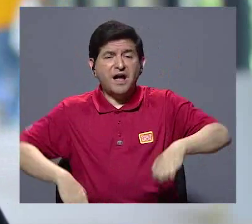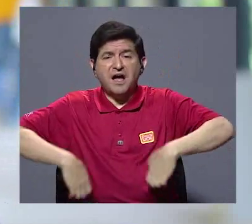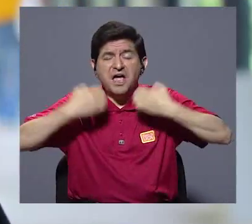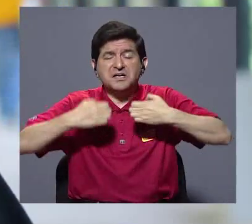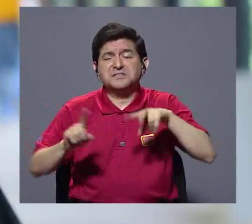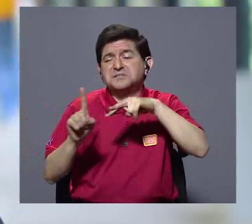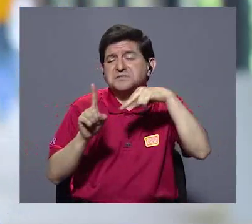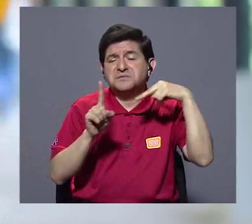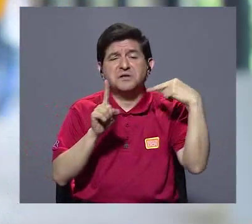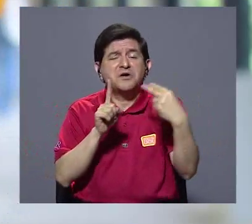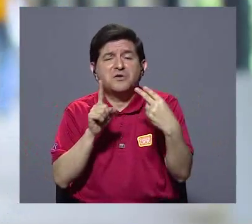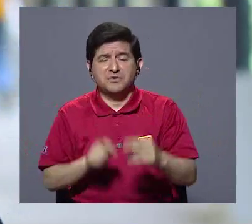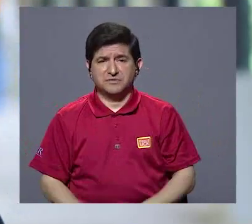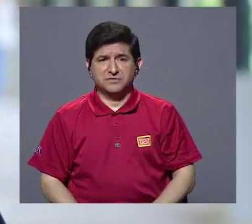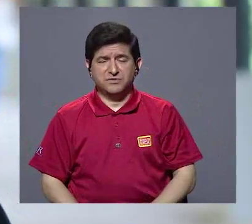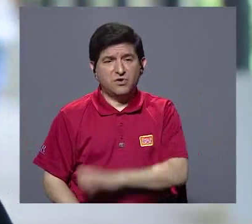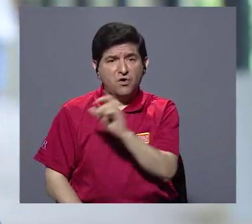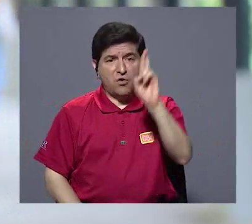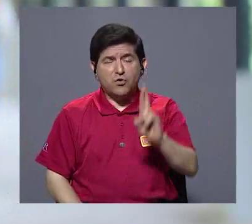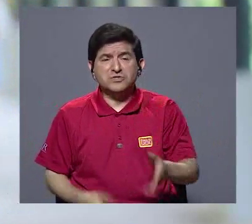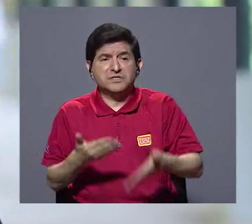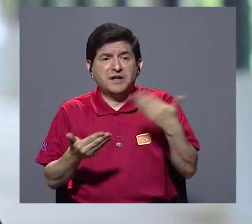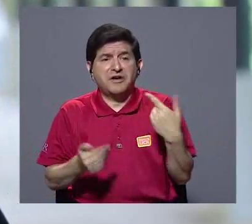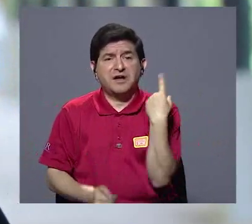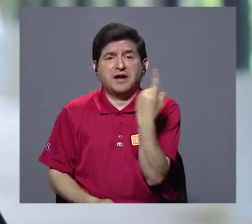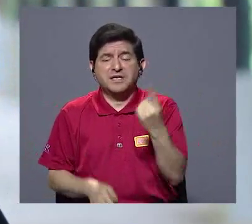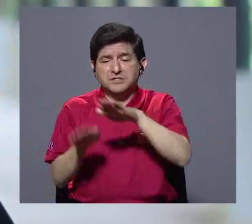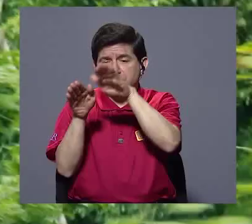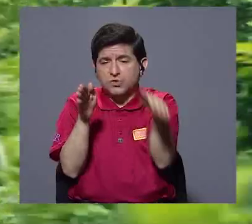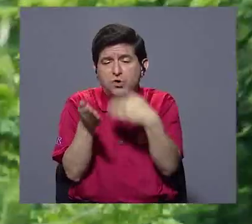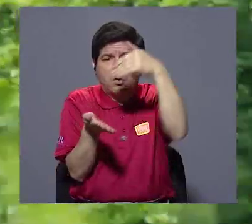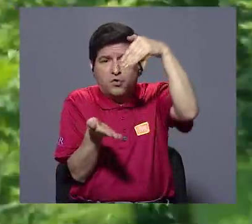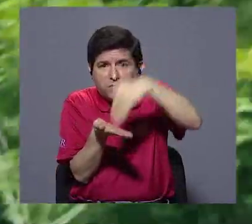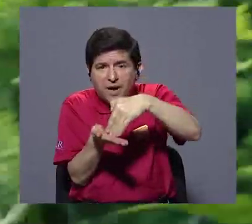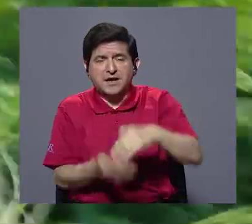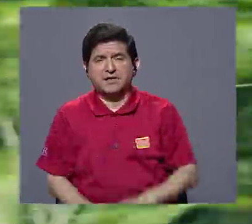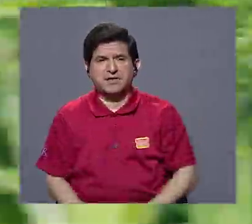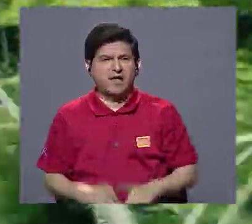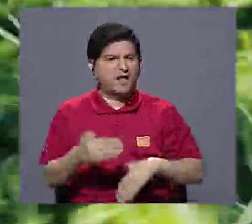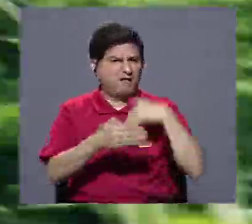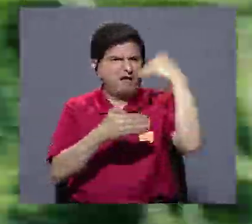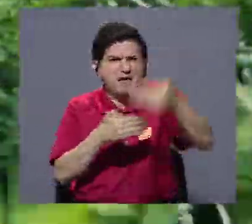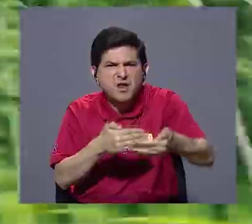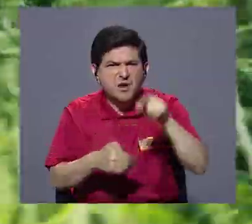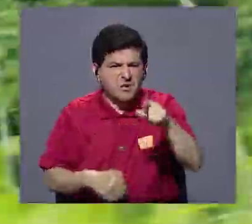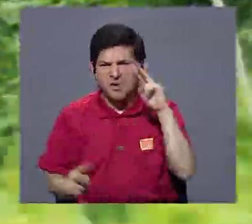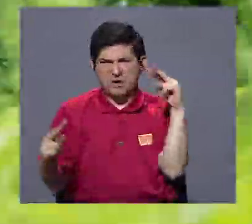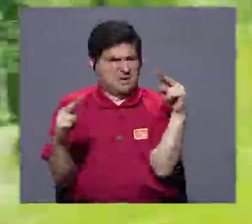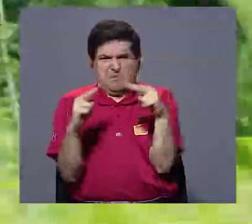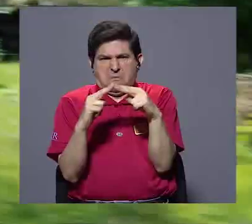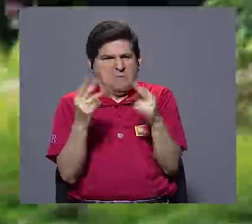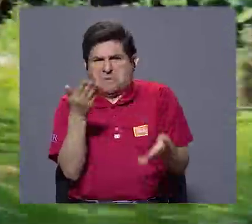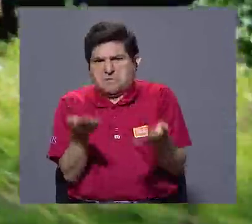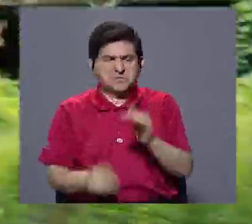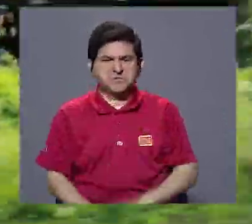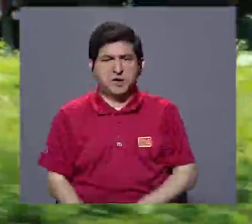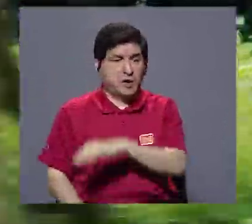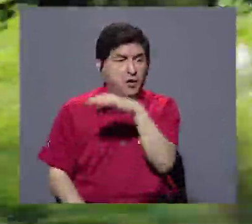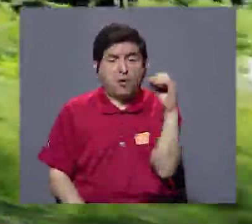existe como una visión de que Costa Rica es casi el Valle Central únicamente. Lo que está más allá de eso es algo que no se conoce,